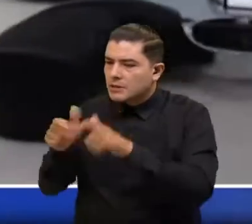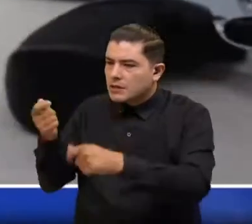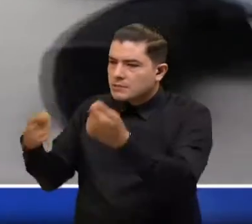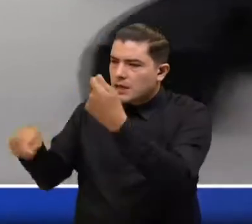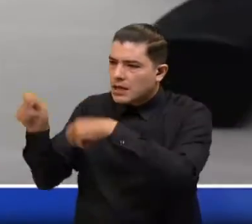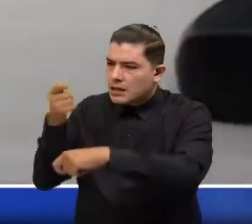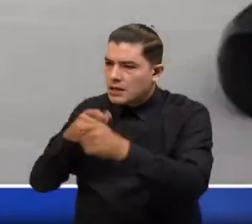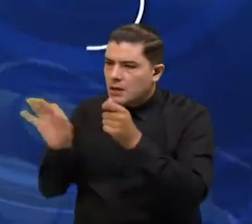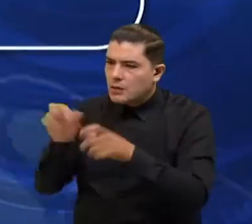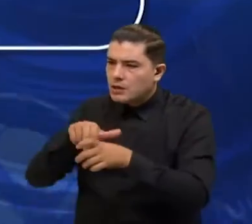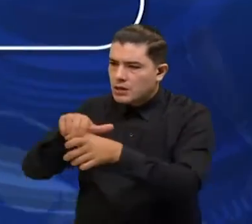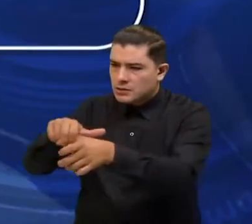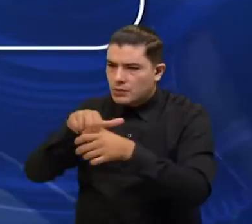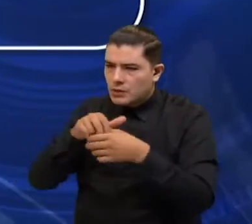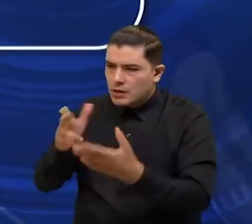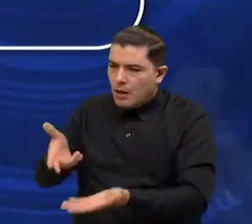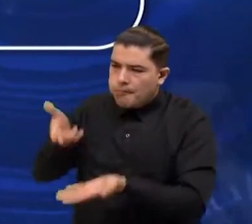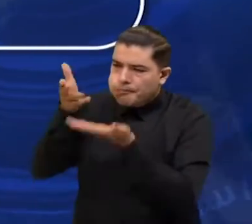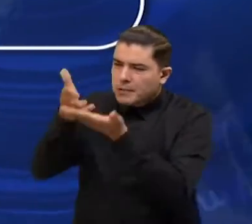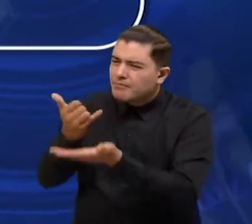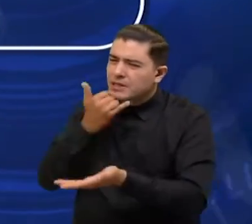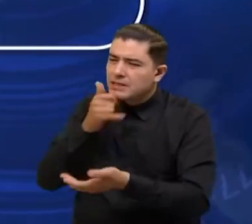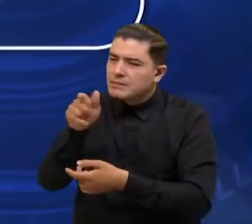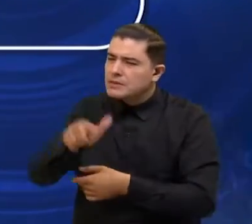comercializan este tipo de armas?